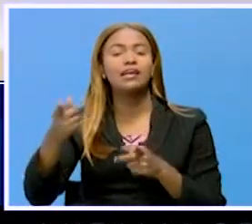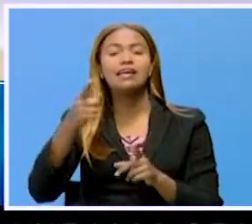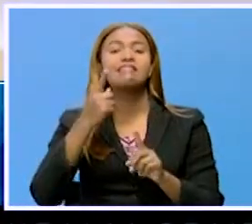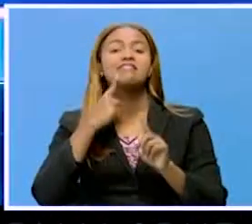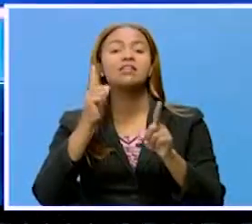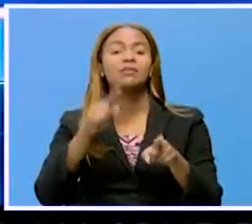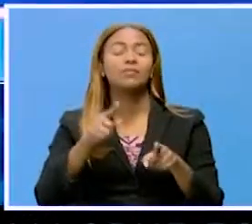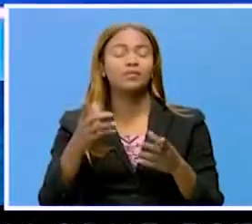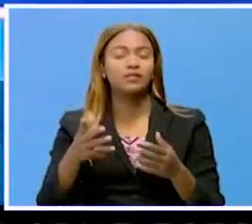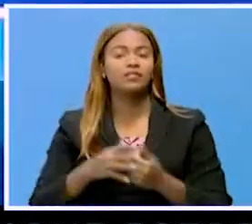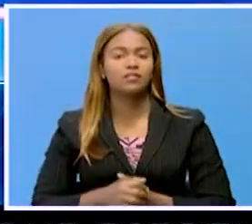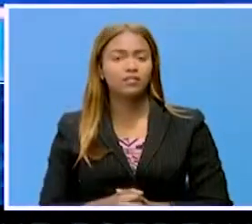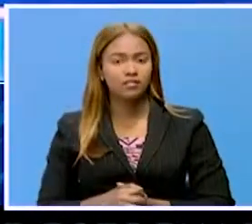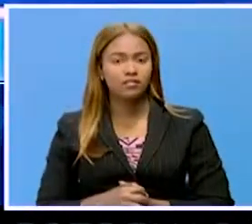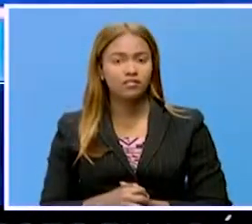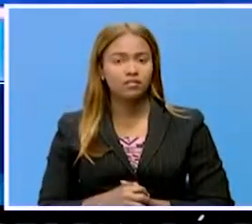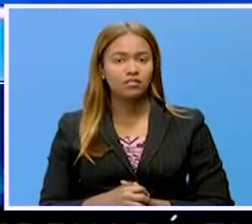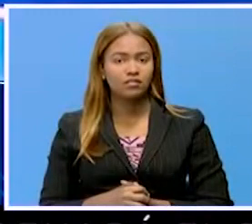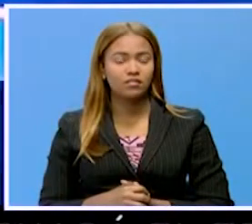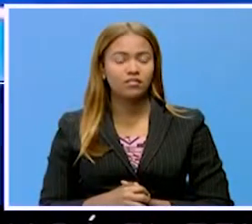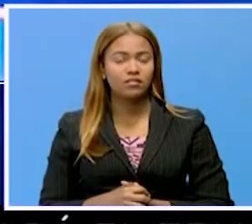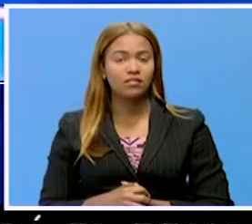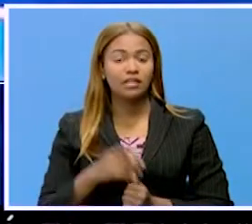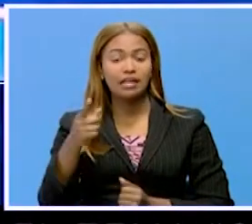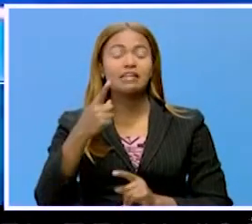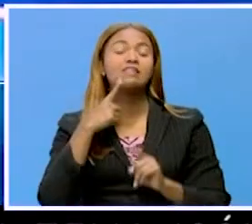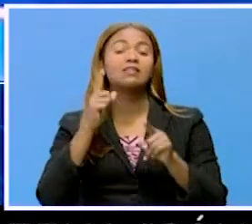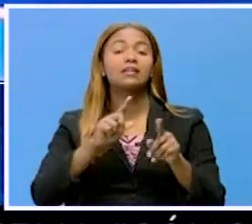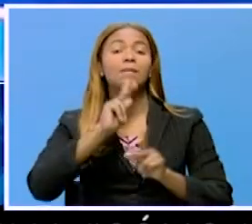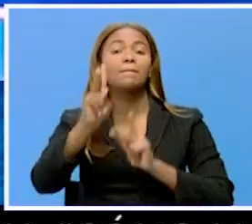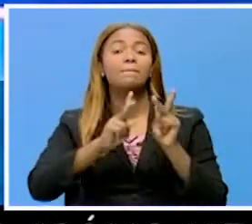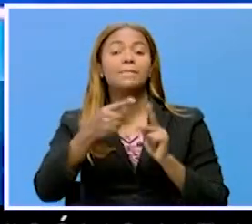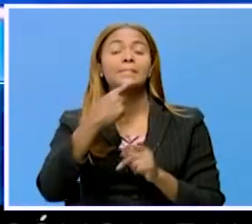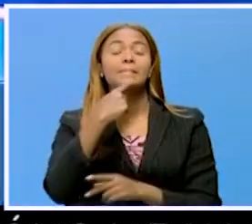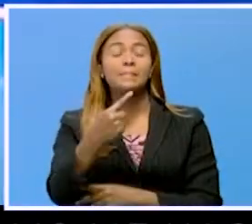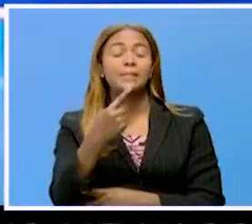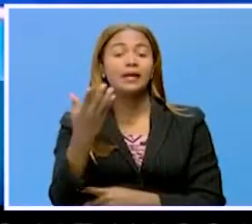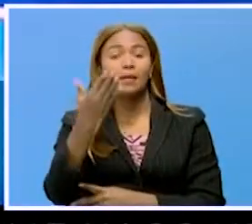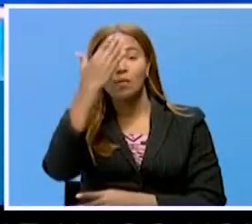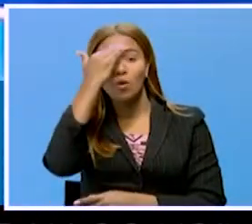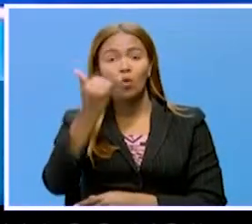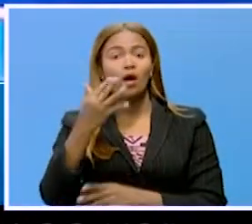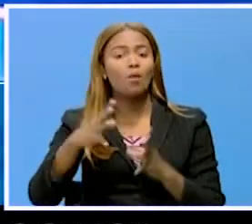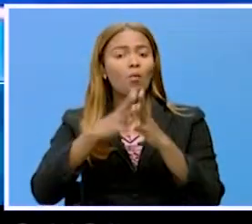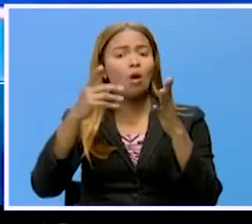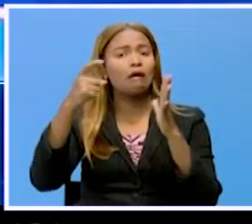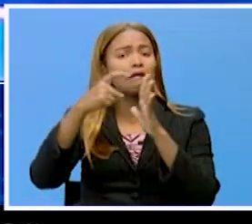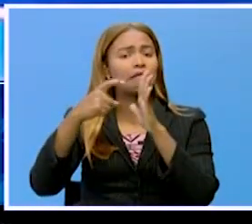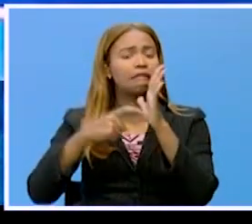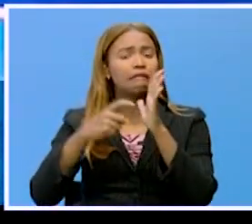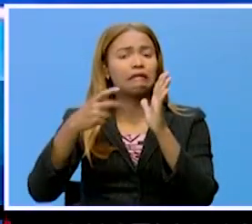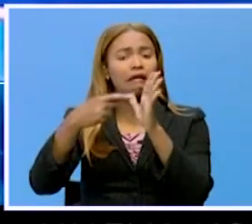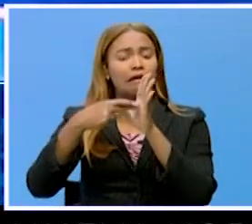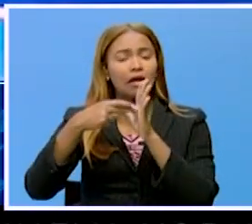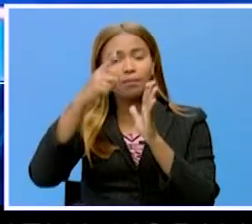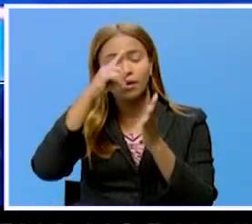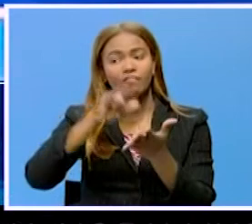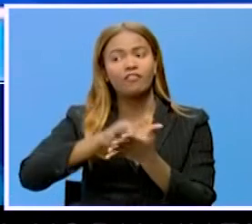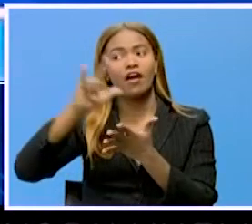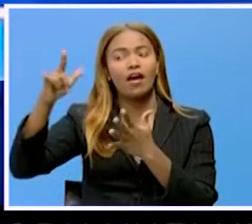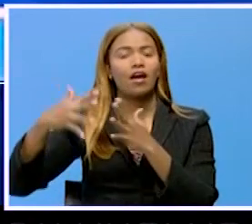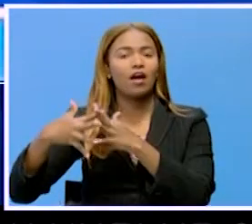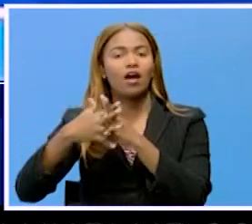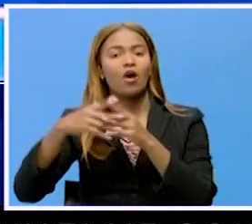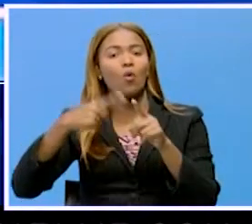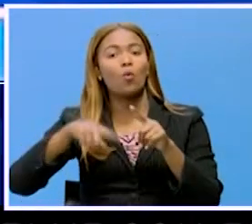al alegato. Lo sacan de contexto. Lo sacan de contexto, claro, porque él claro. está respondiendo a las personas que dicen que por qué tantos requisitos para viajar a los Estados